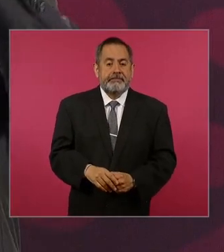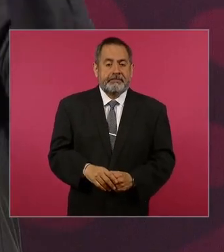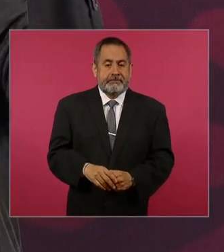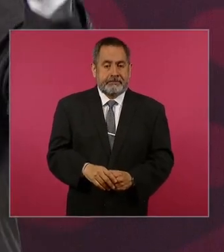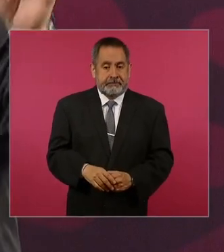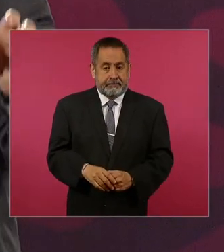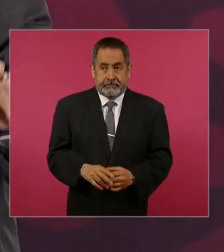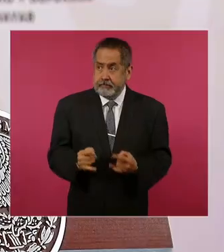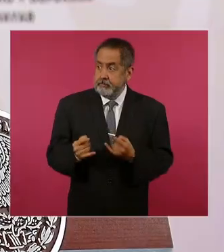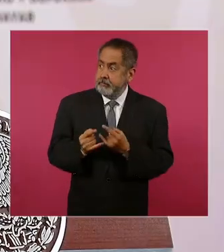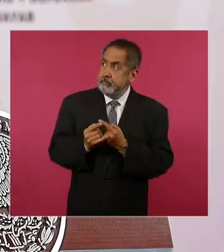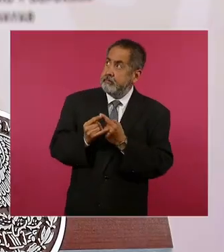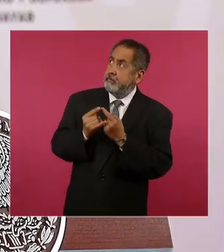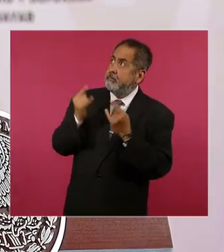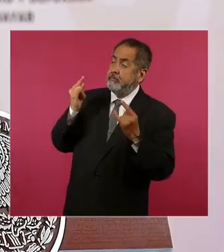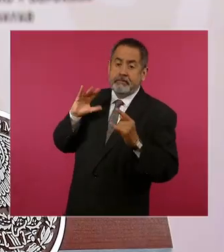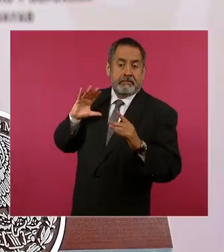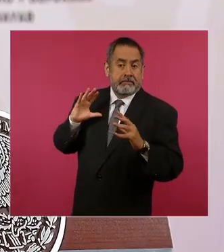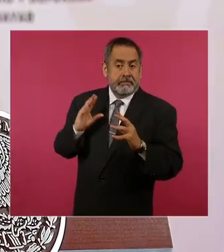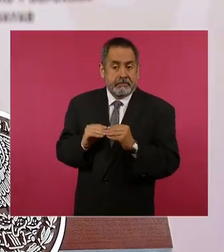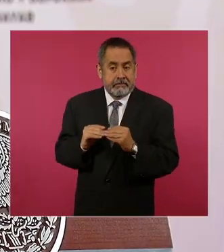Es la historia.